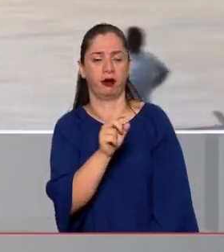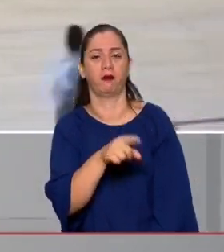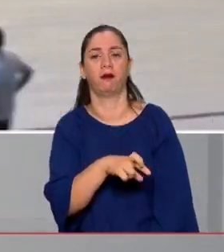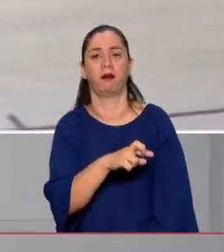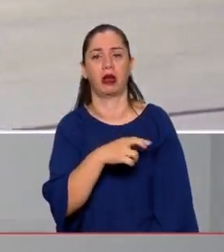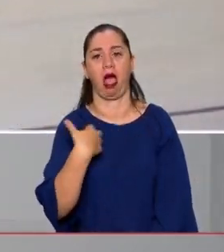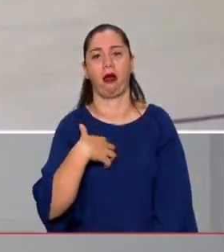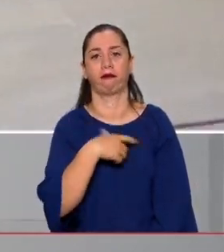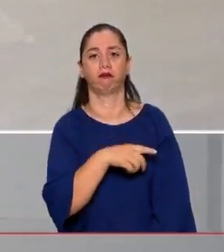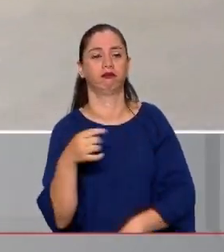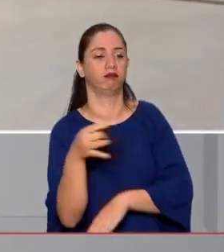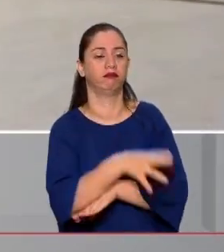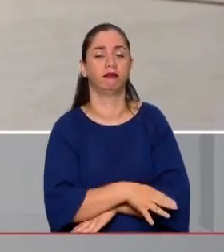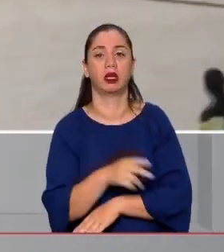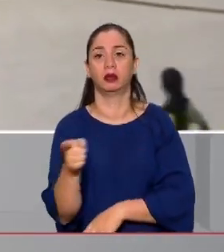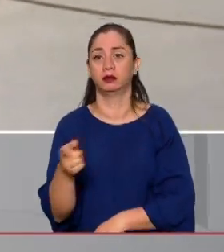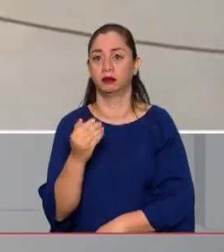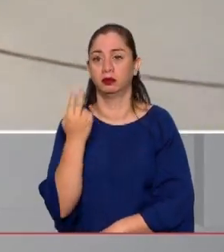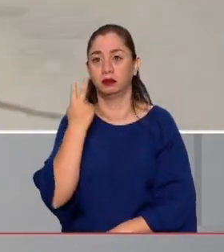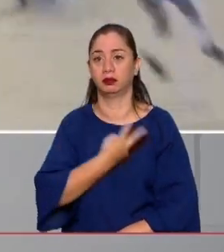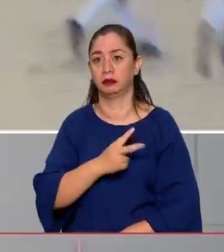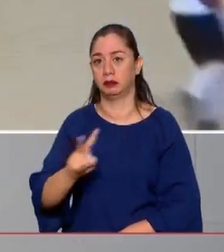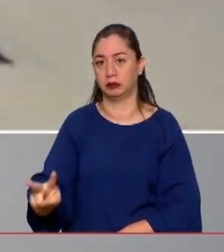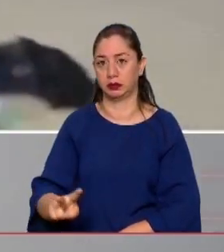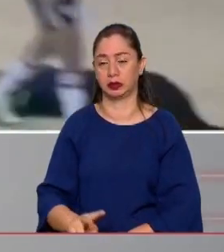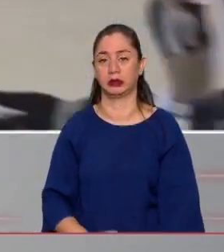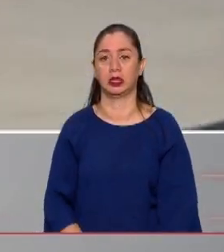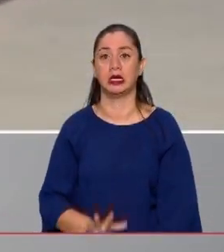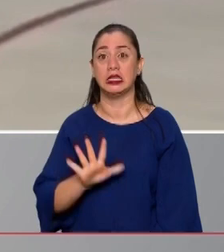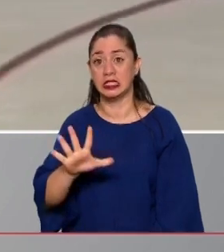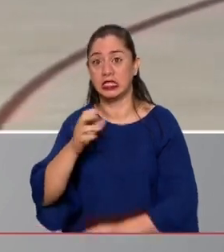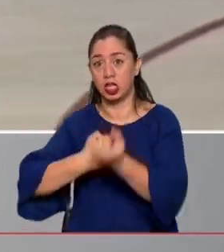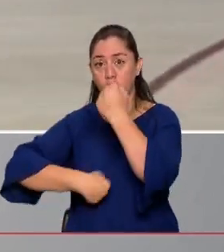El balance para las vallecaucanas es de